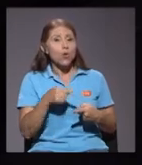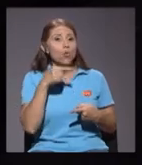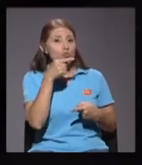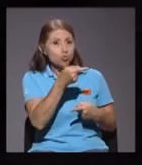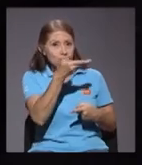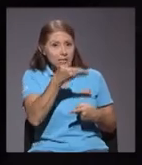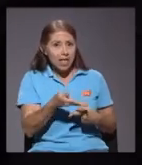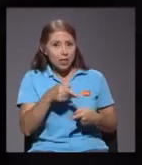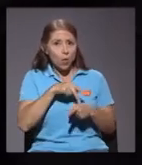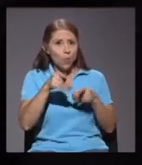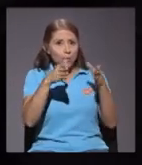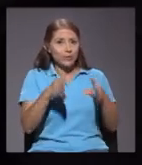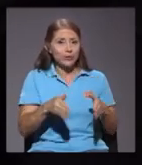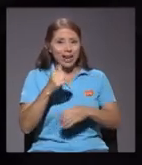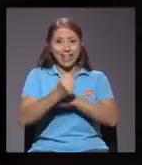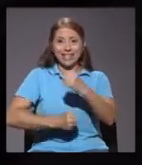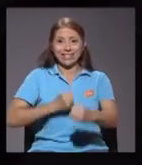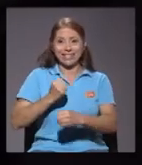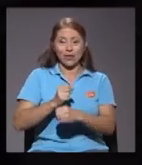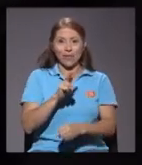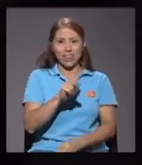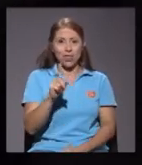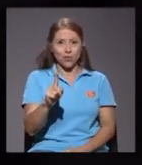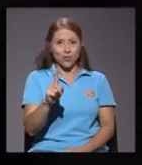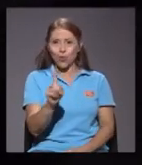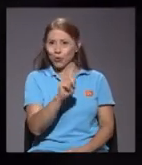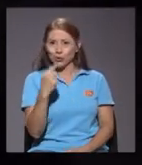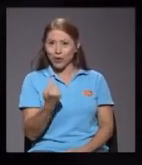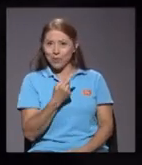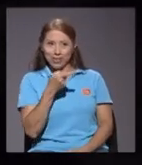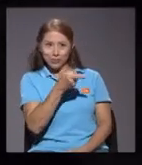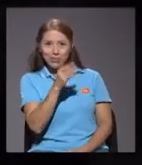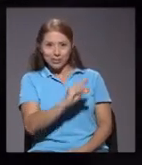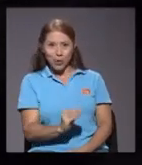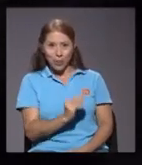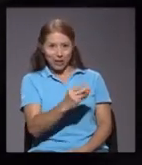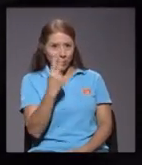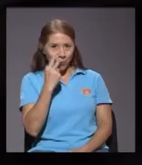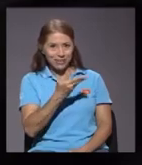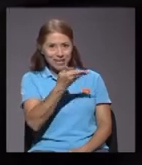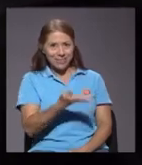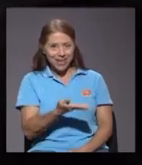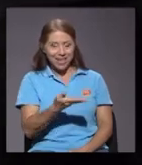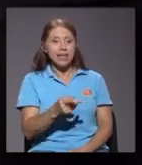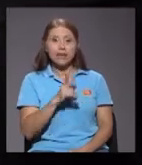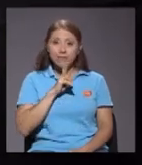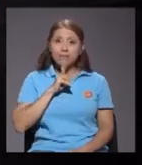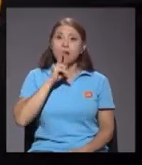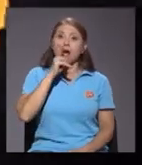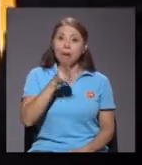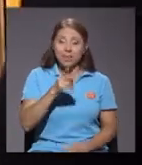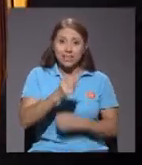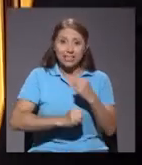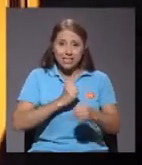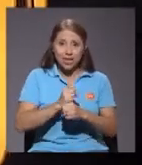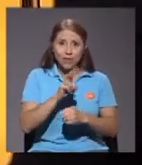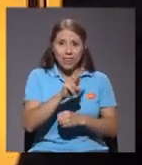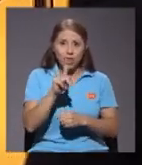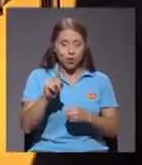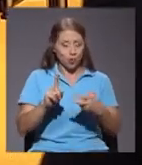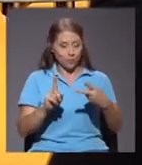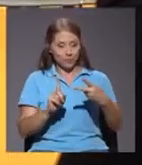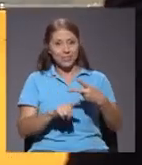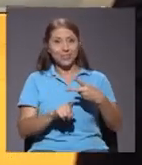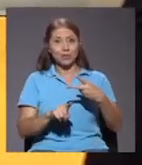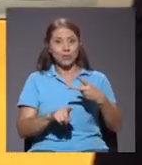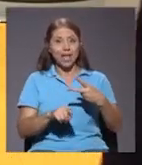como profesionales del siglo 21 de manera que no sólo usted es joven como se le ve sino que realmente el siglo 21 y la segunda es